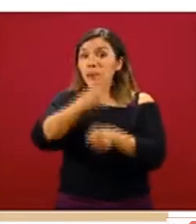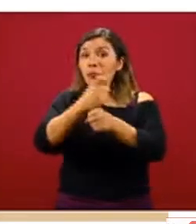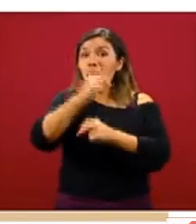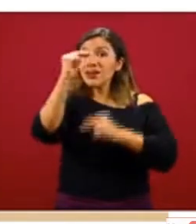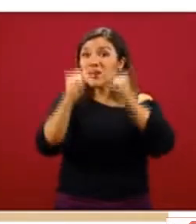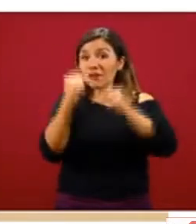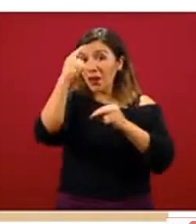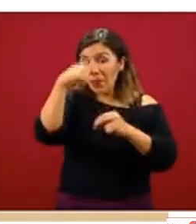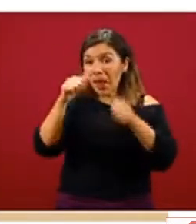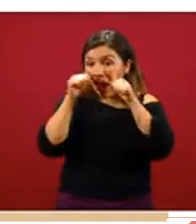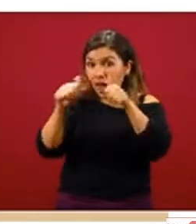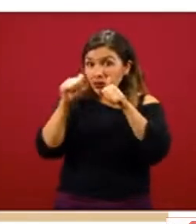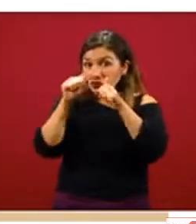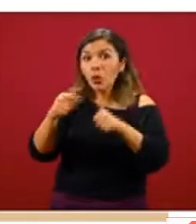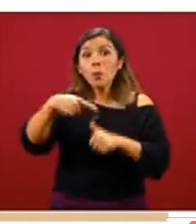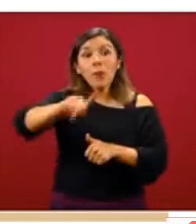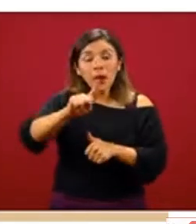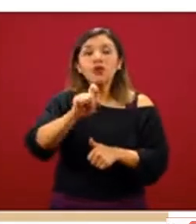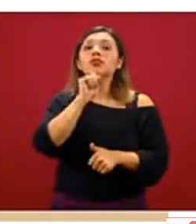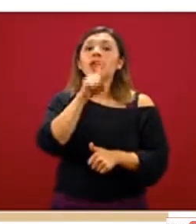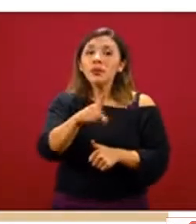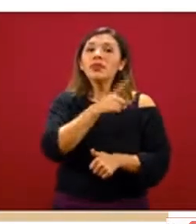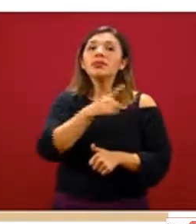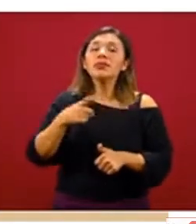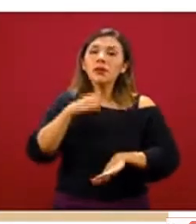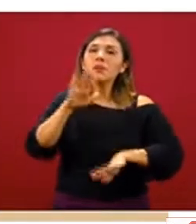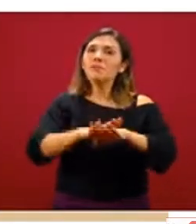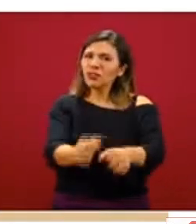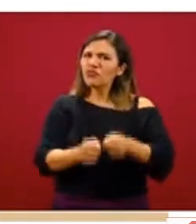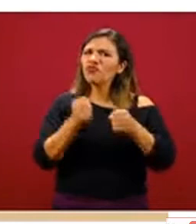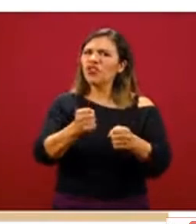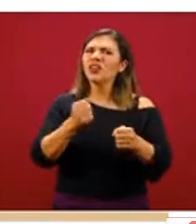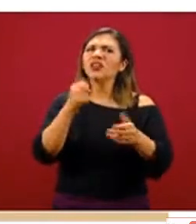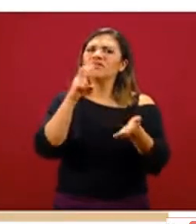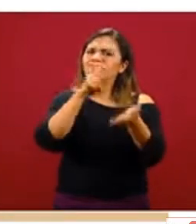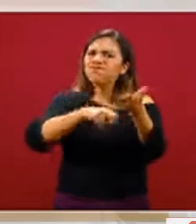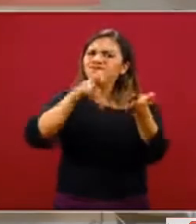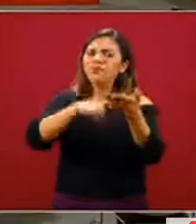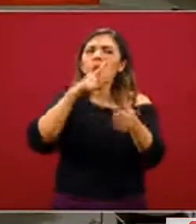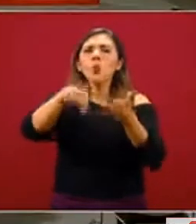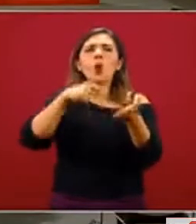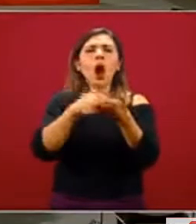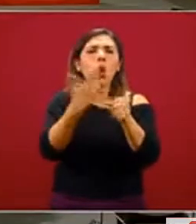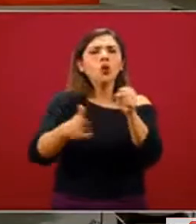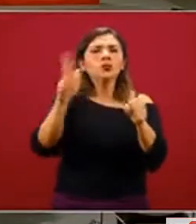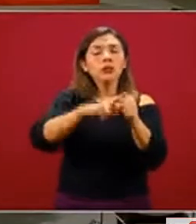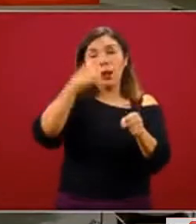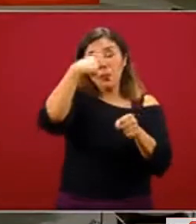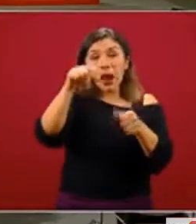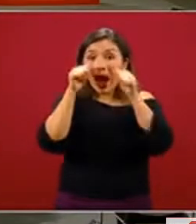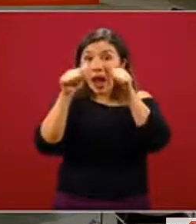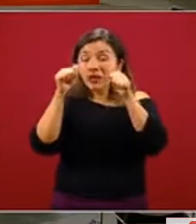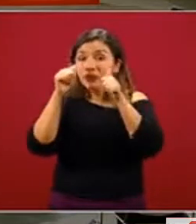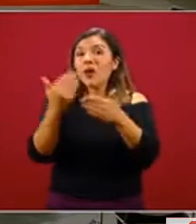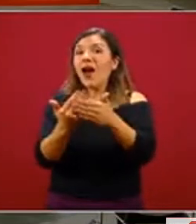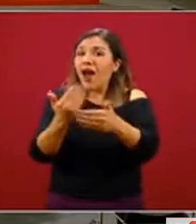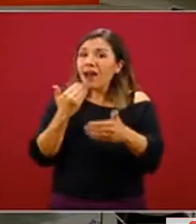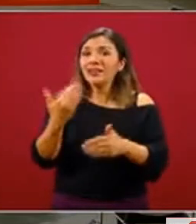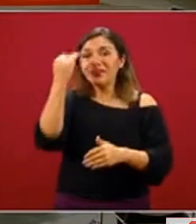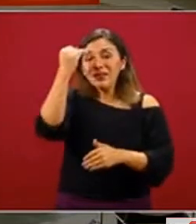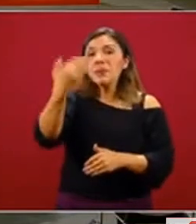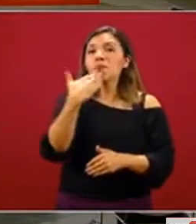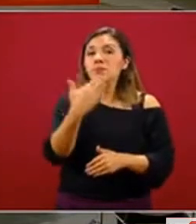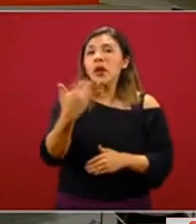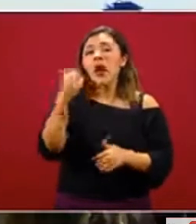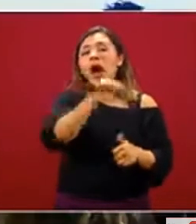de atención, pero no solamente. También se deben reforzar capacidades clínicas en los hospitales para la atención oportuna y adecuada